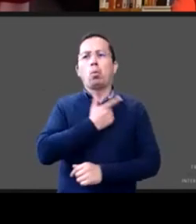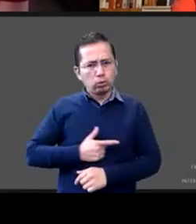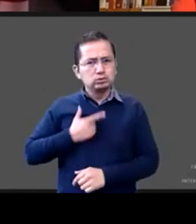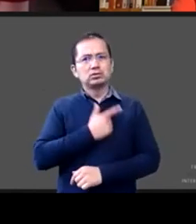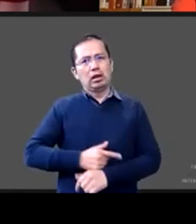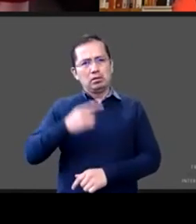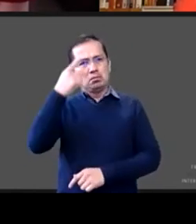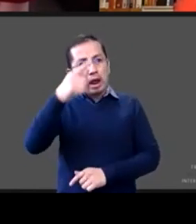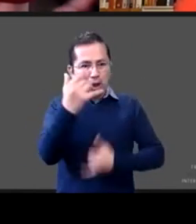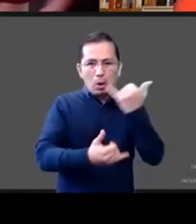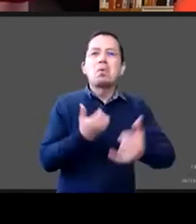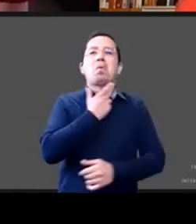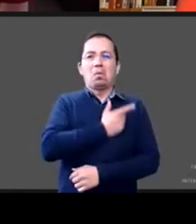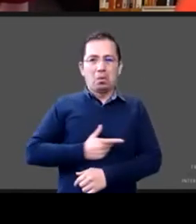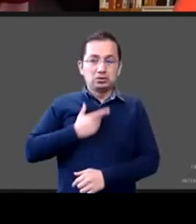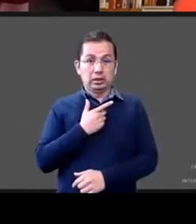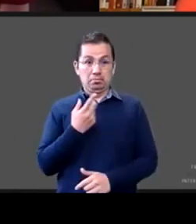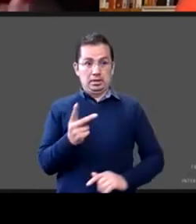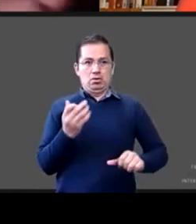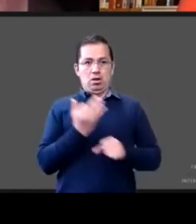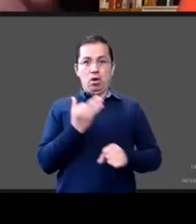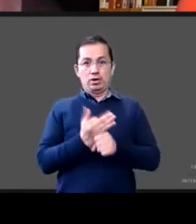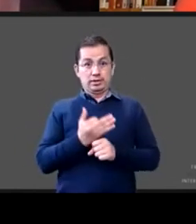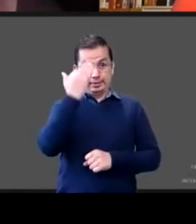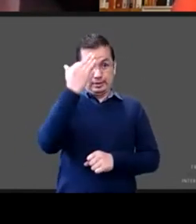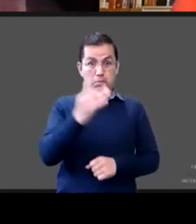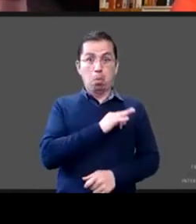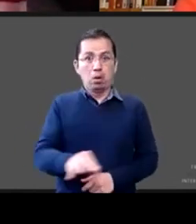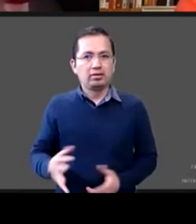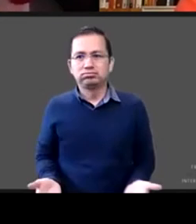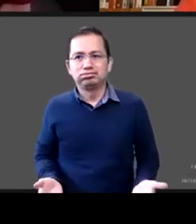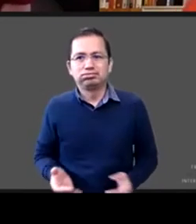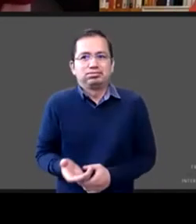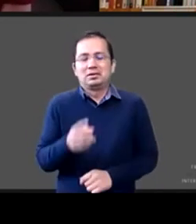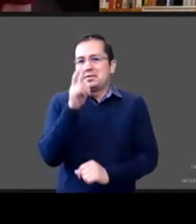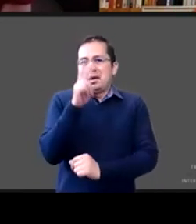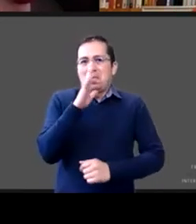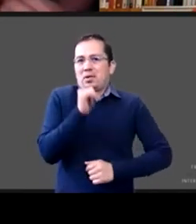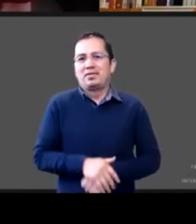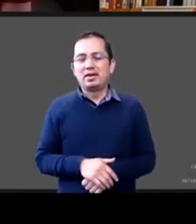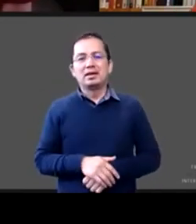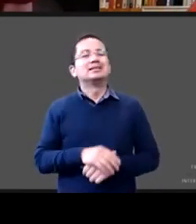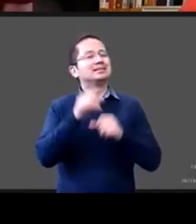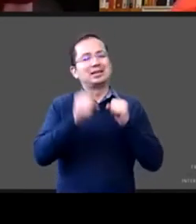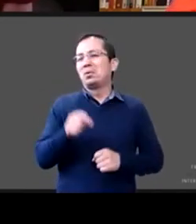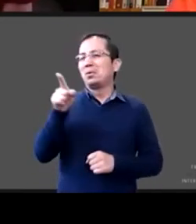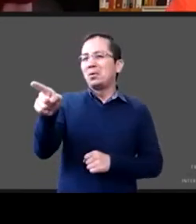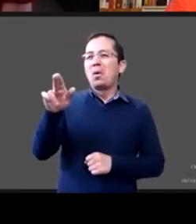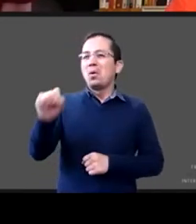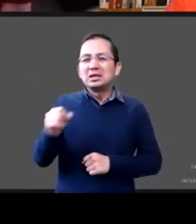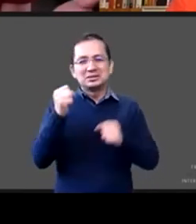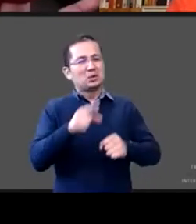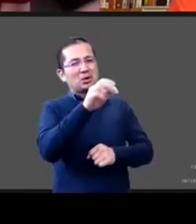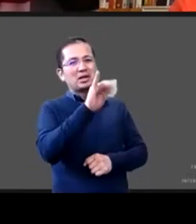permite eso, ¿no? O sea, incluso estando en casa, seguramente Luis y Ricardo y otros panelistas lo compartirán, pues si tienes que trabajar 14 horas al día, ¿a